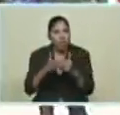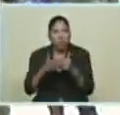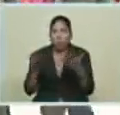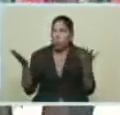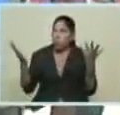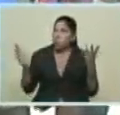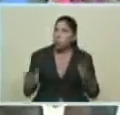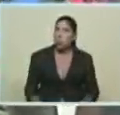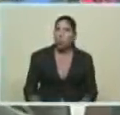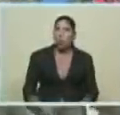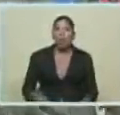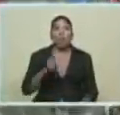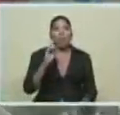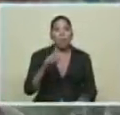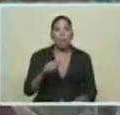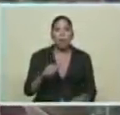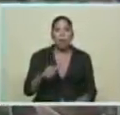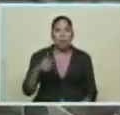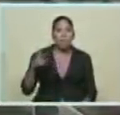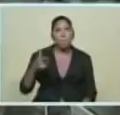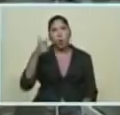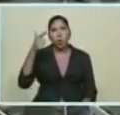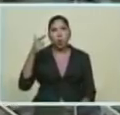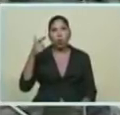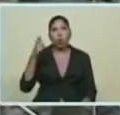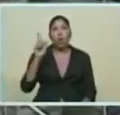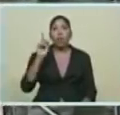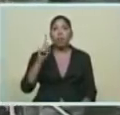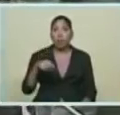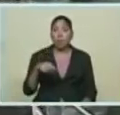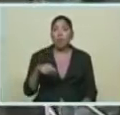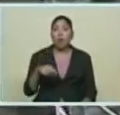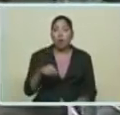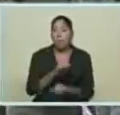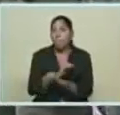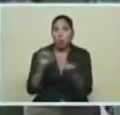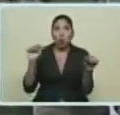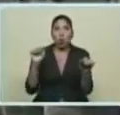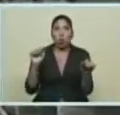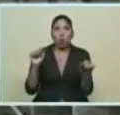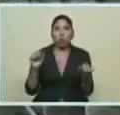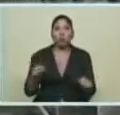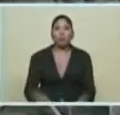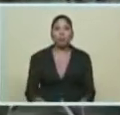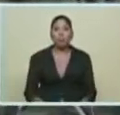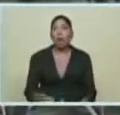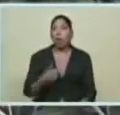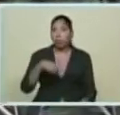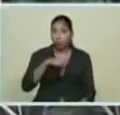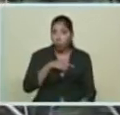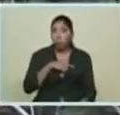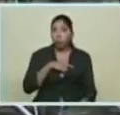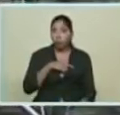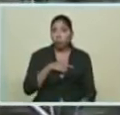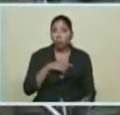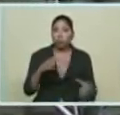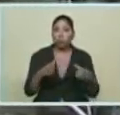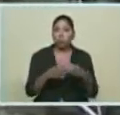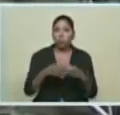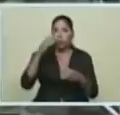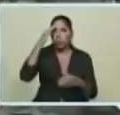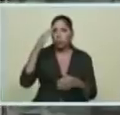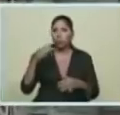sometido a la molotov y a la bala de la oposición extremista, nuestra Fuerza Armada salió a ocupar su